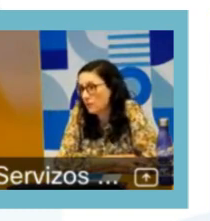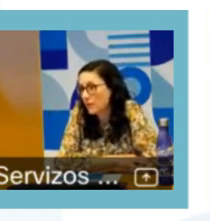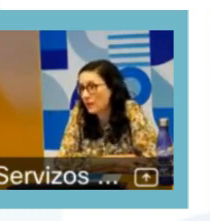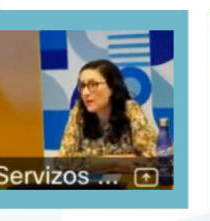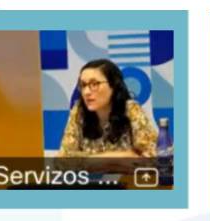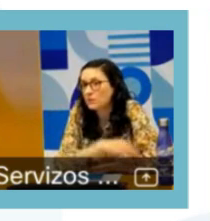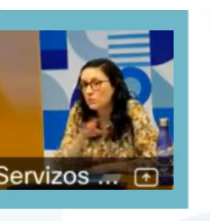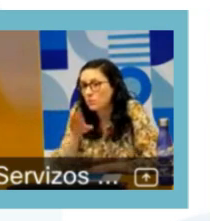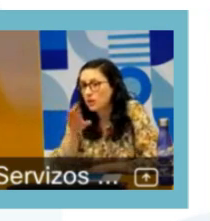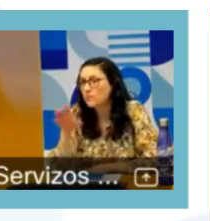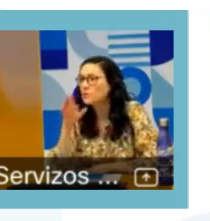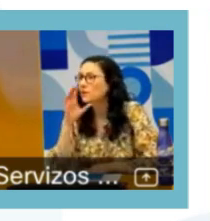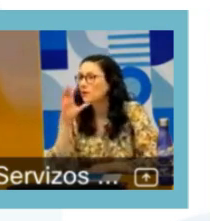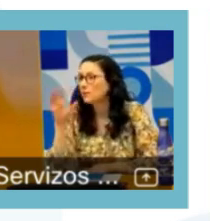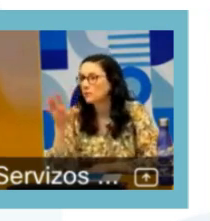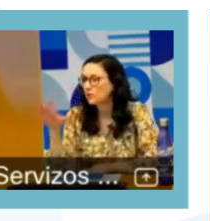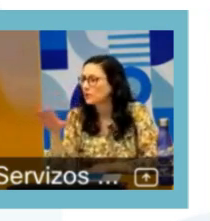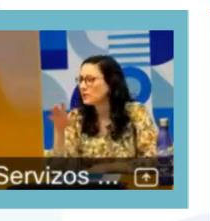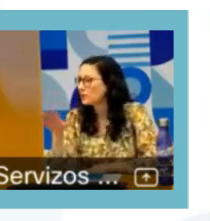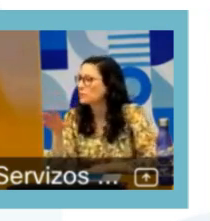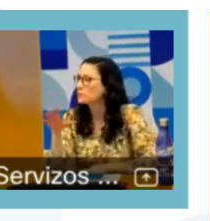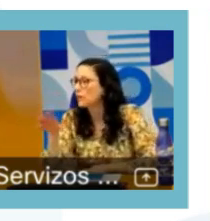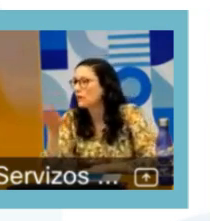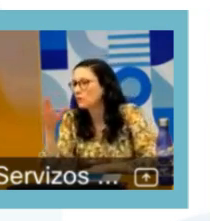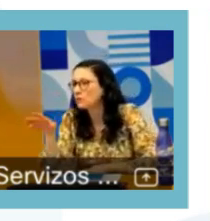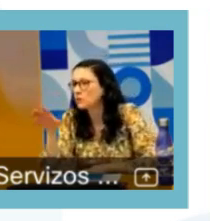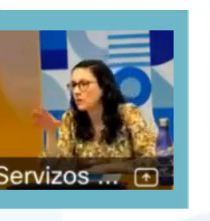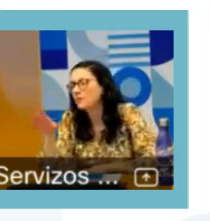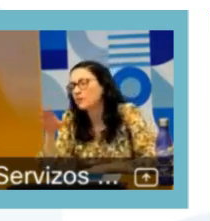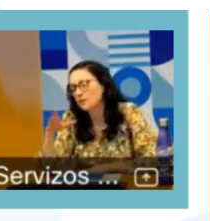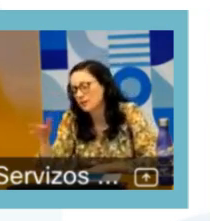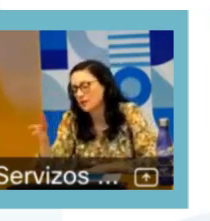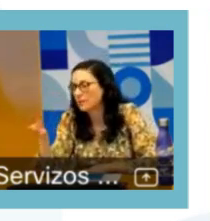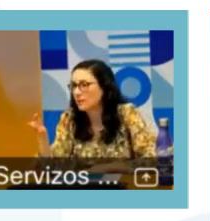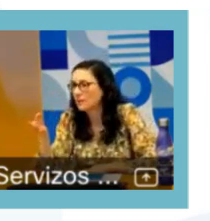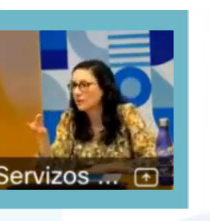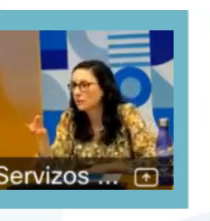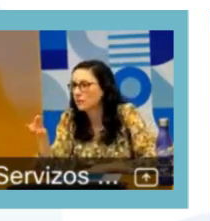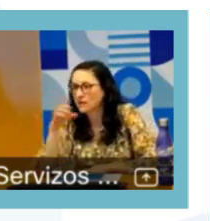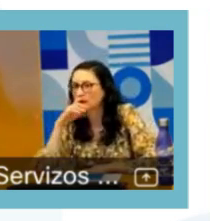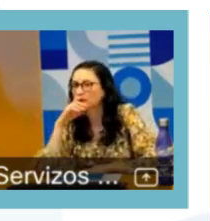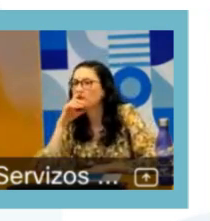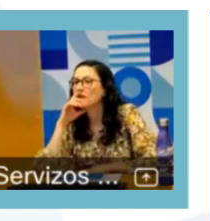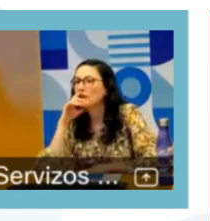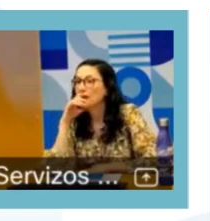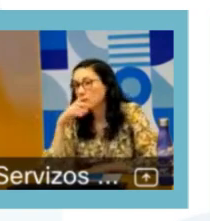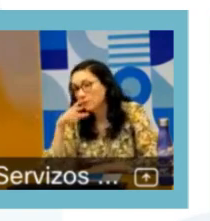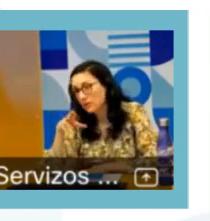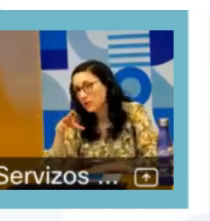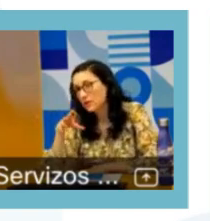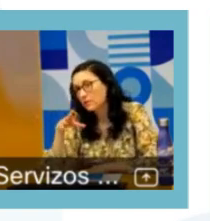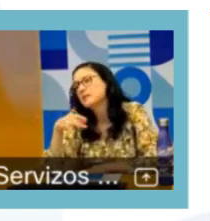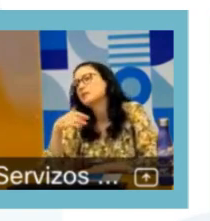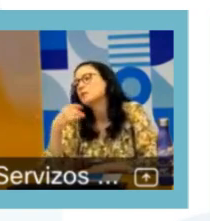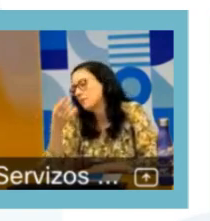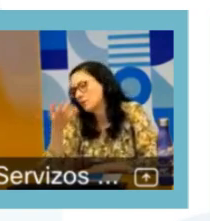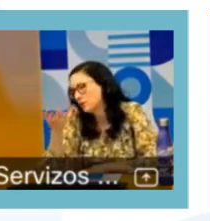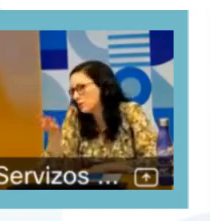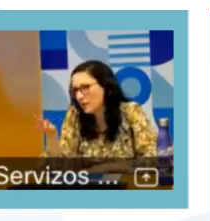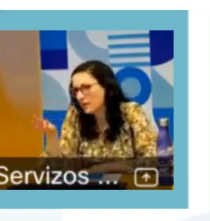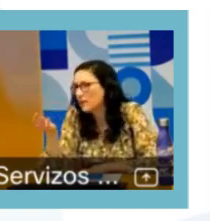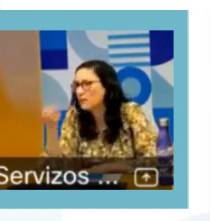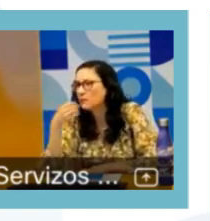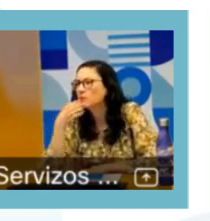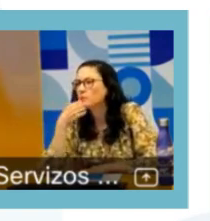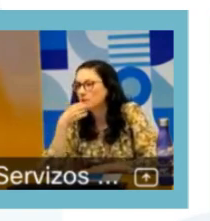riesgo individual. Esto es un cambio con el protocolo que tenemos colgado en nuestra web que está pendiente de actualizar. A los menores de 12 meses o